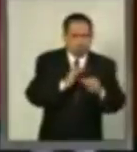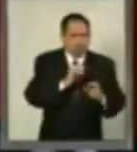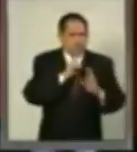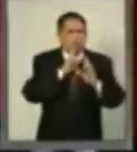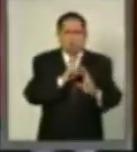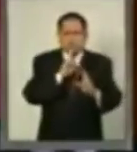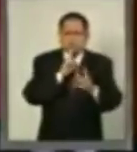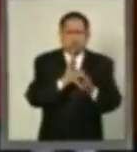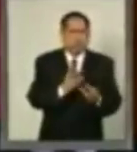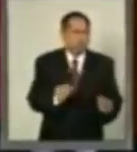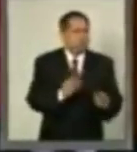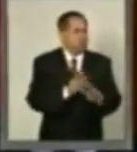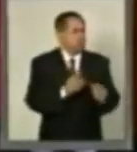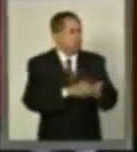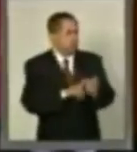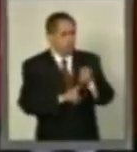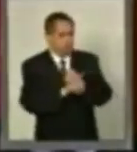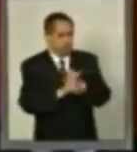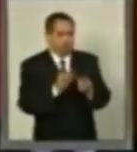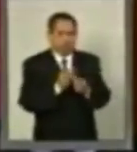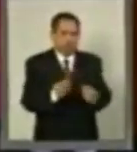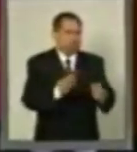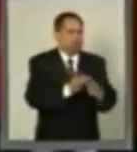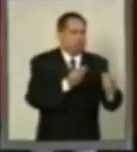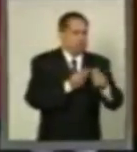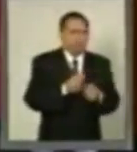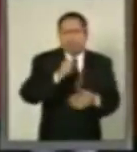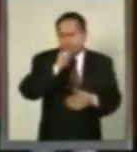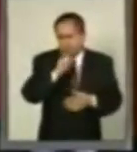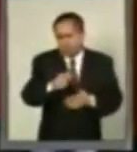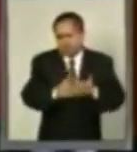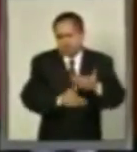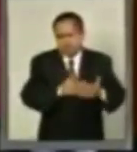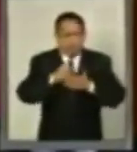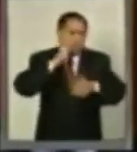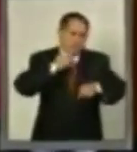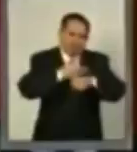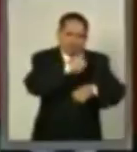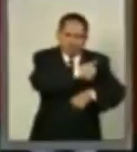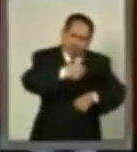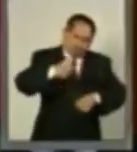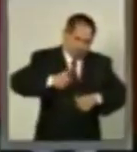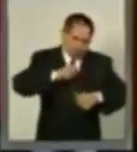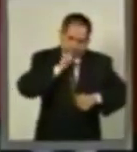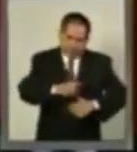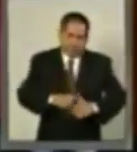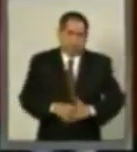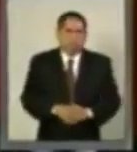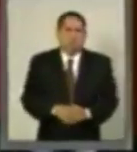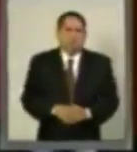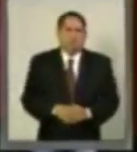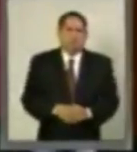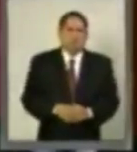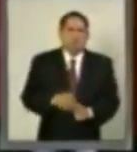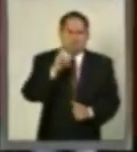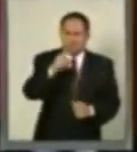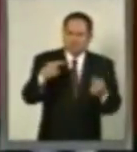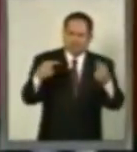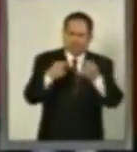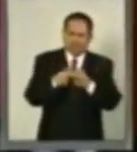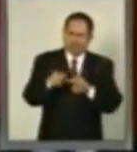soluciones a los problemas que tienen, pero asumiendo que tienen responsabilidades. Y aquí hay una gran